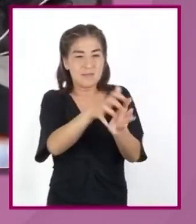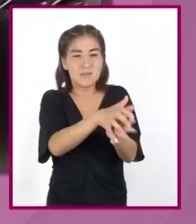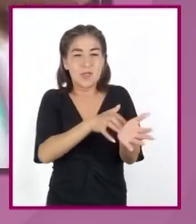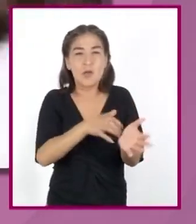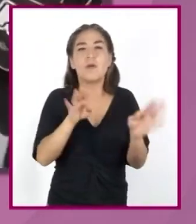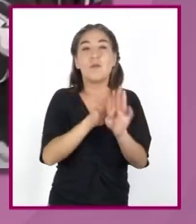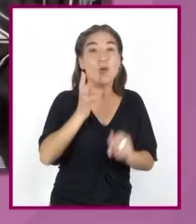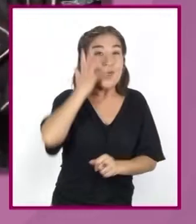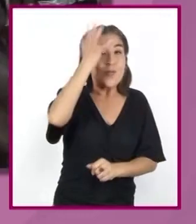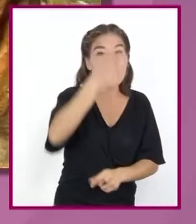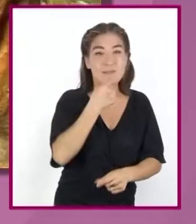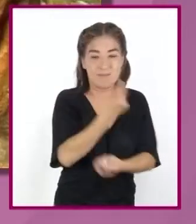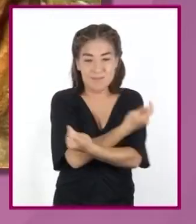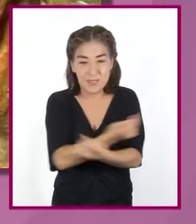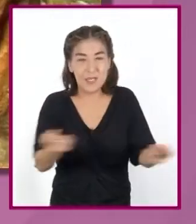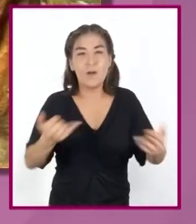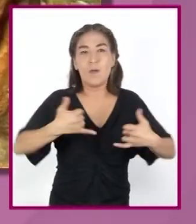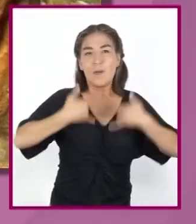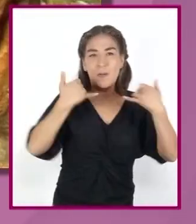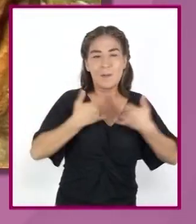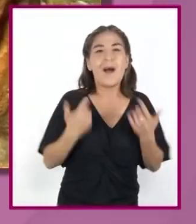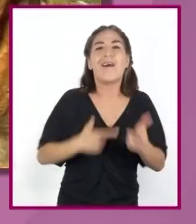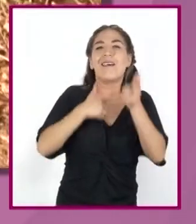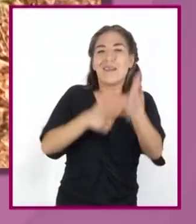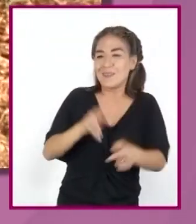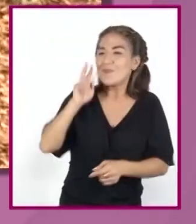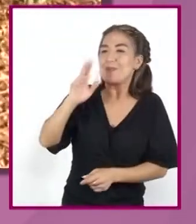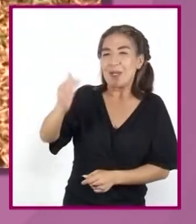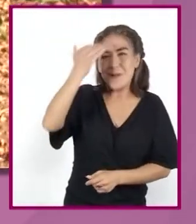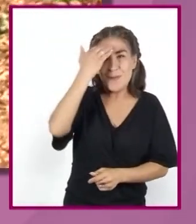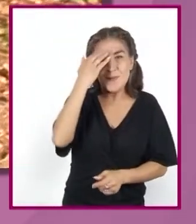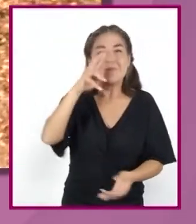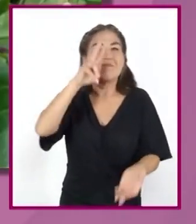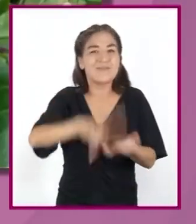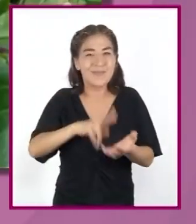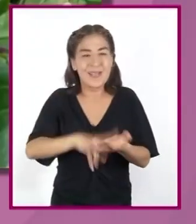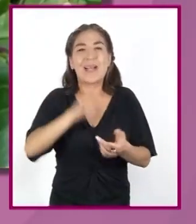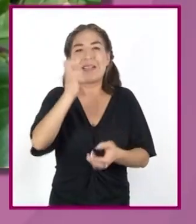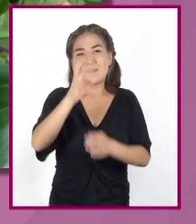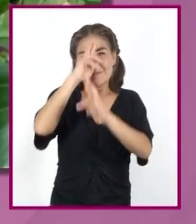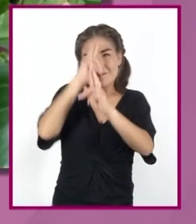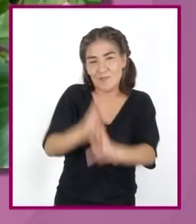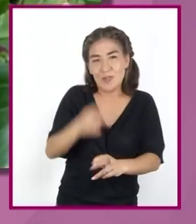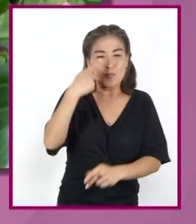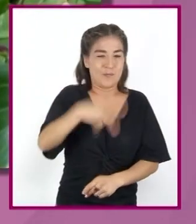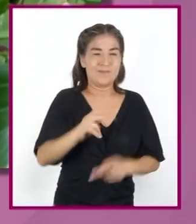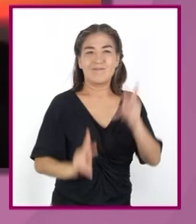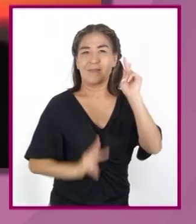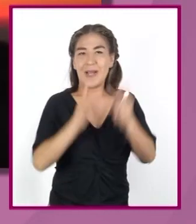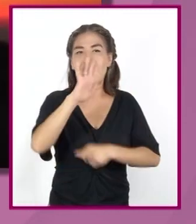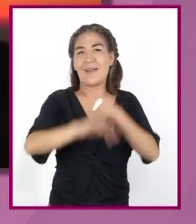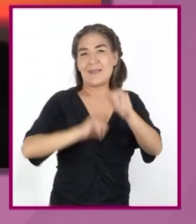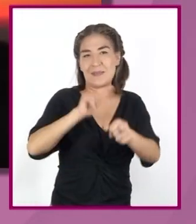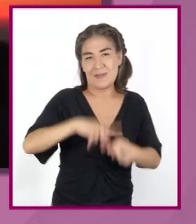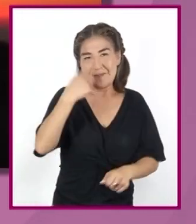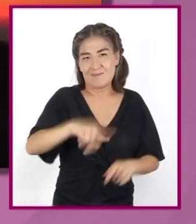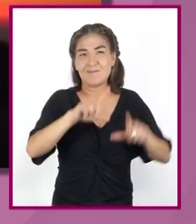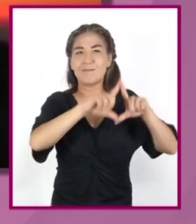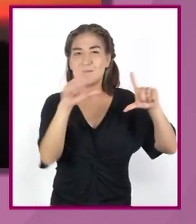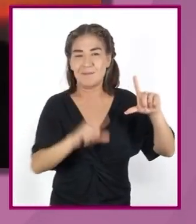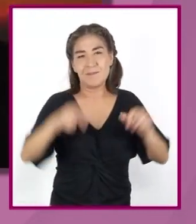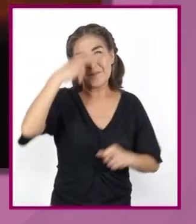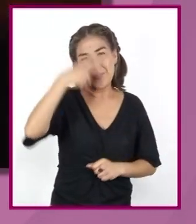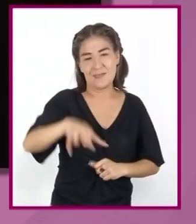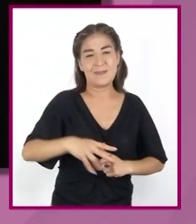que futuras generaciones puedan conocer, valorar y seguir usando la riqueza natural de México.